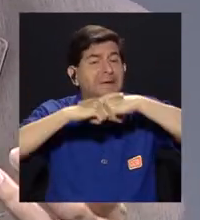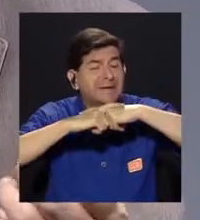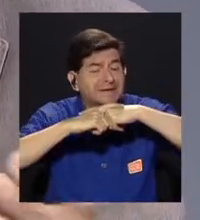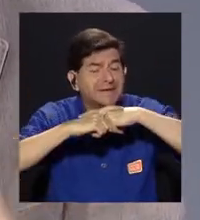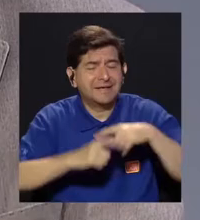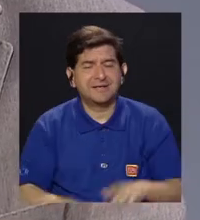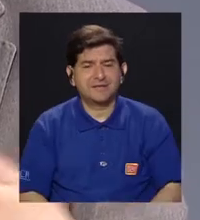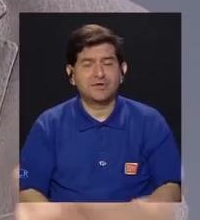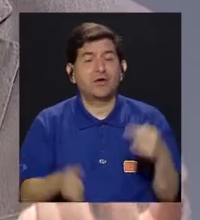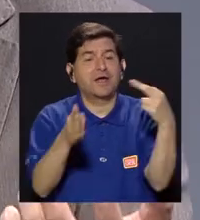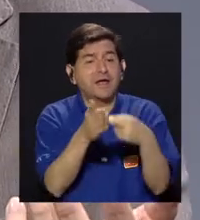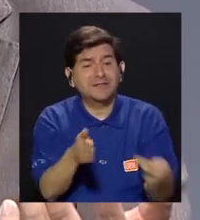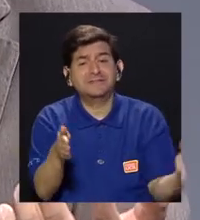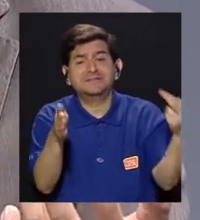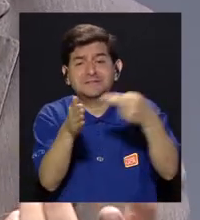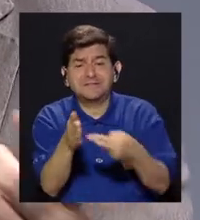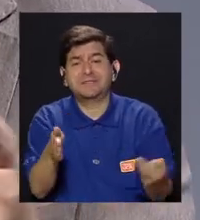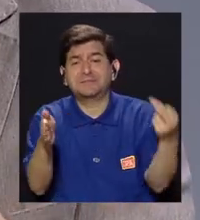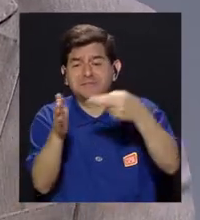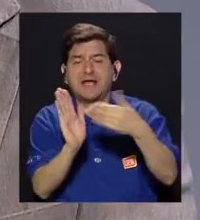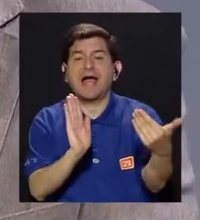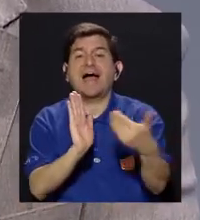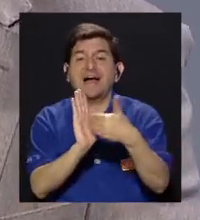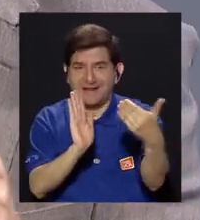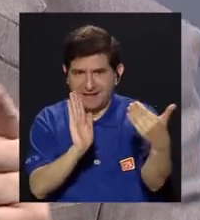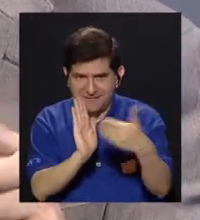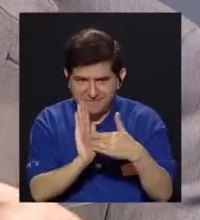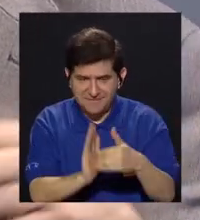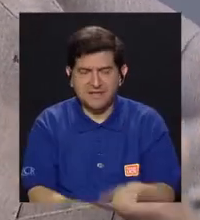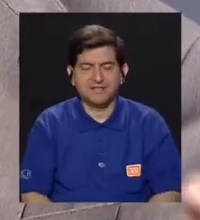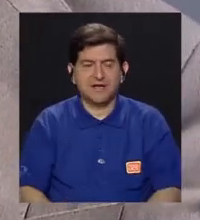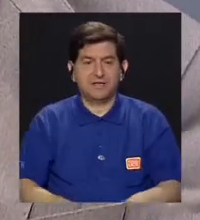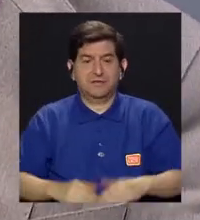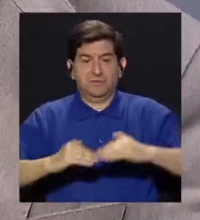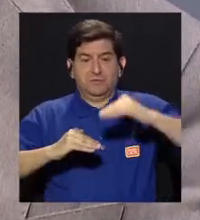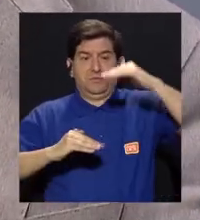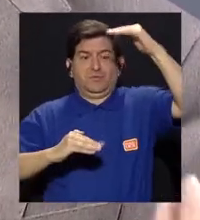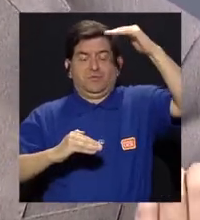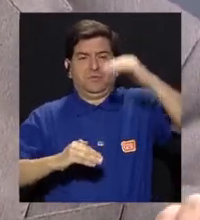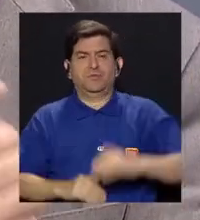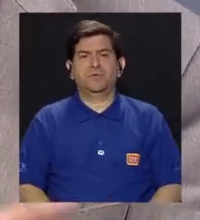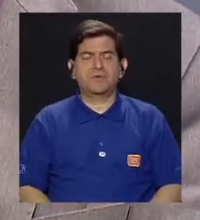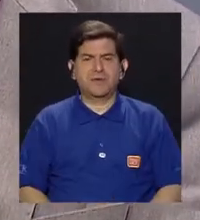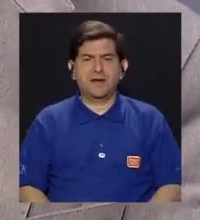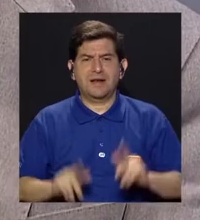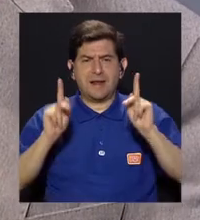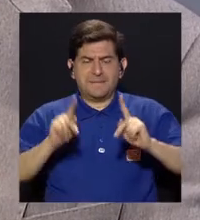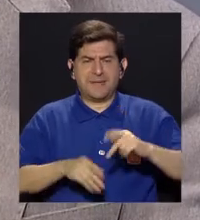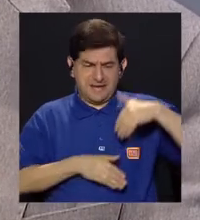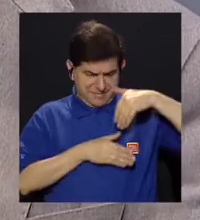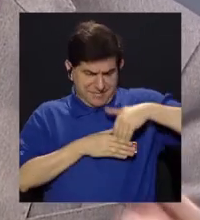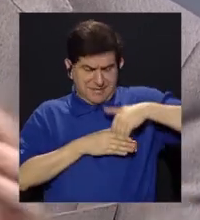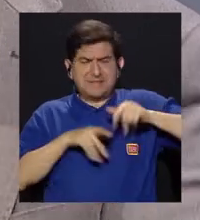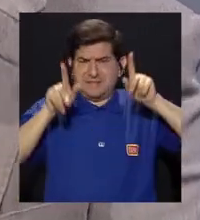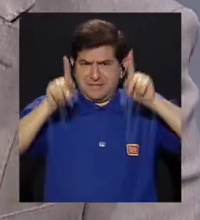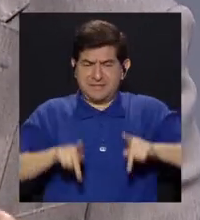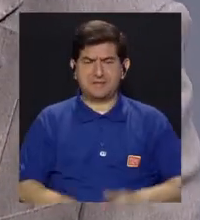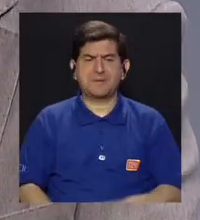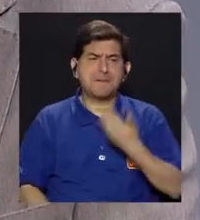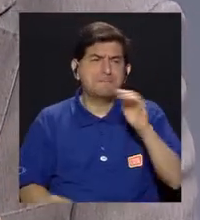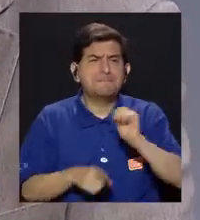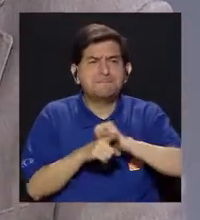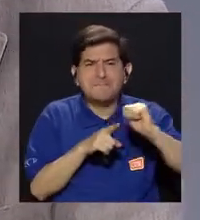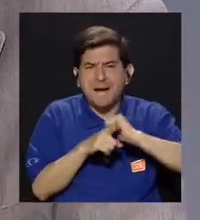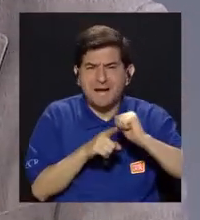es que los reproduzcan lesionando de forma mayor la intimidad de la persona entonces una